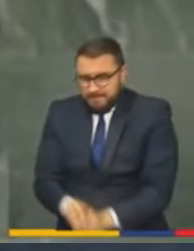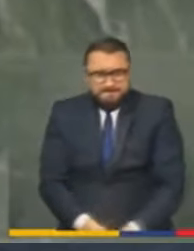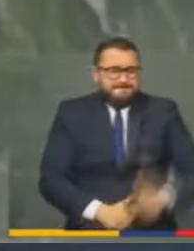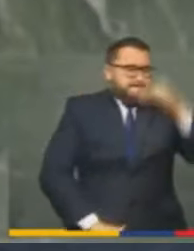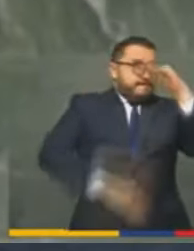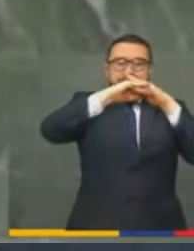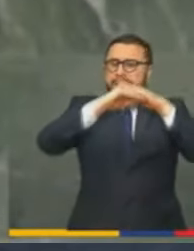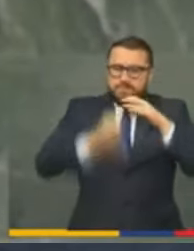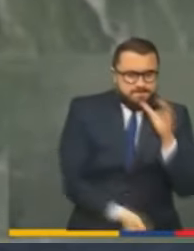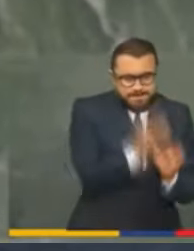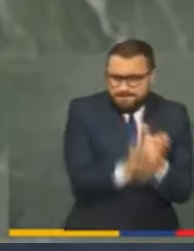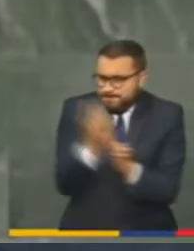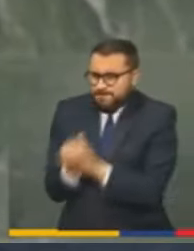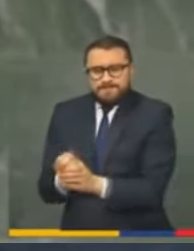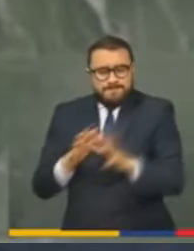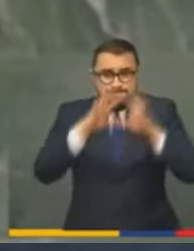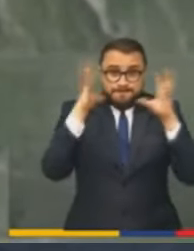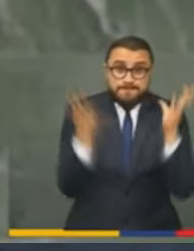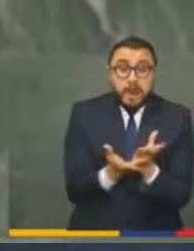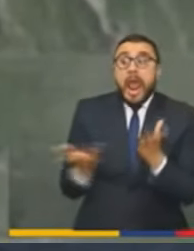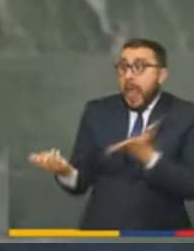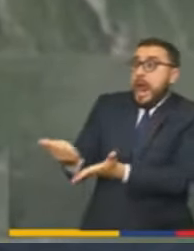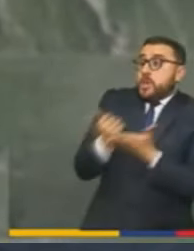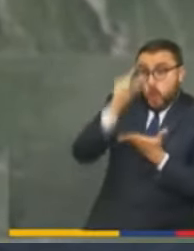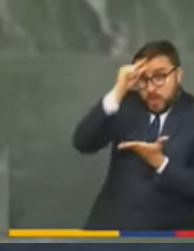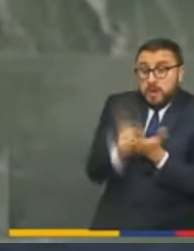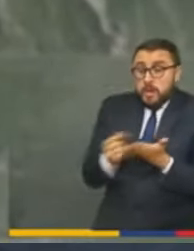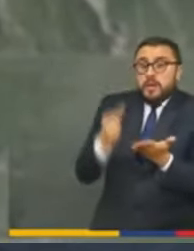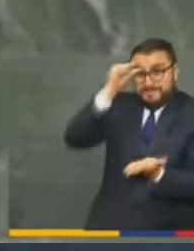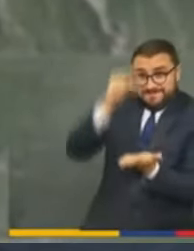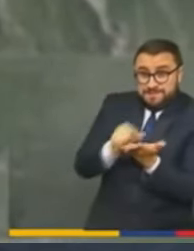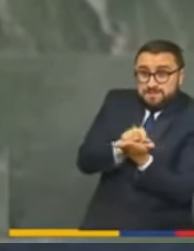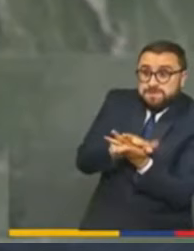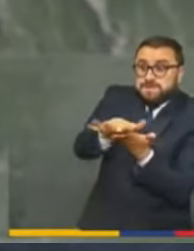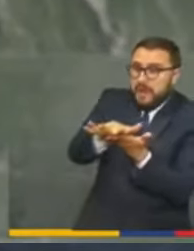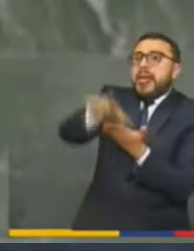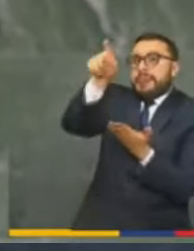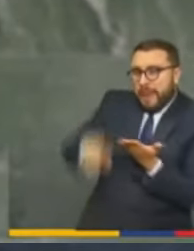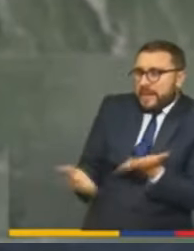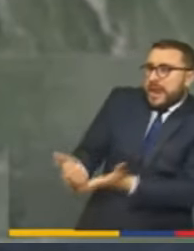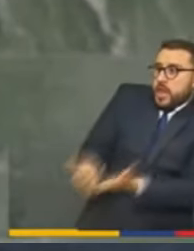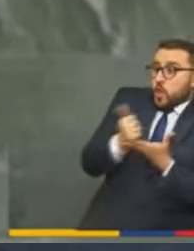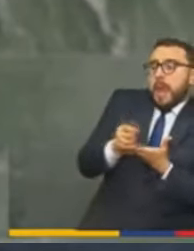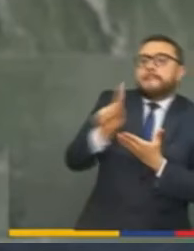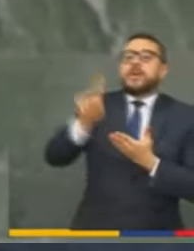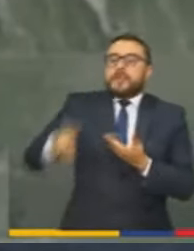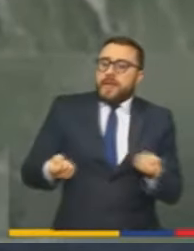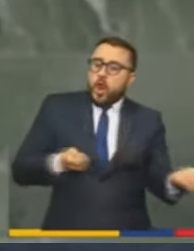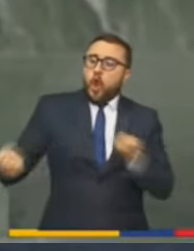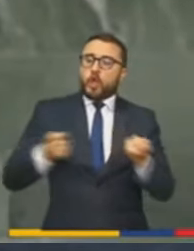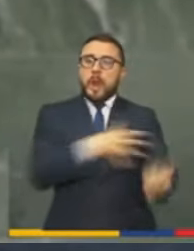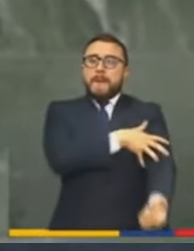alcanzada ahora, incluida la inteligencia artificial, a la que hay que controlar desde un poder